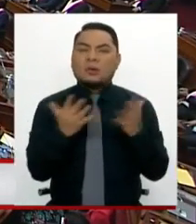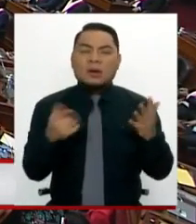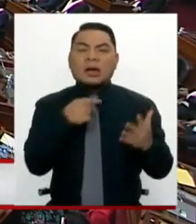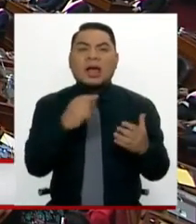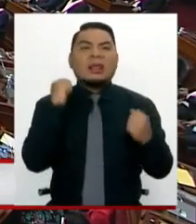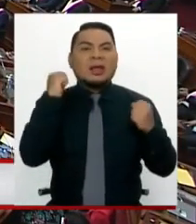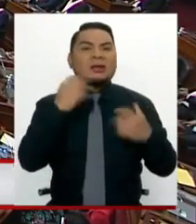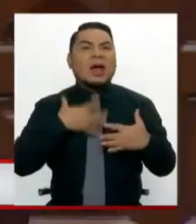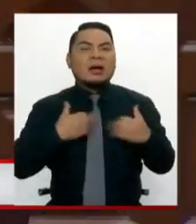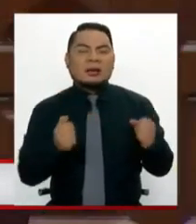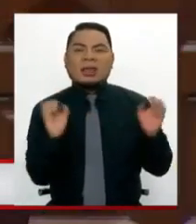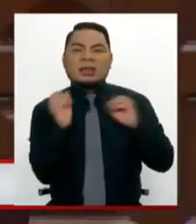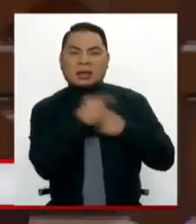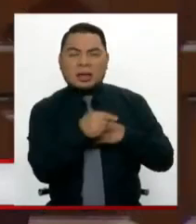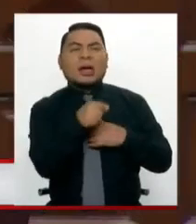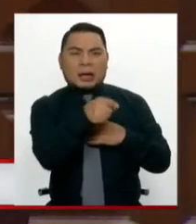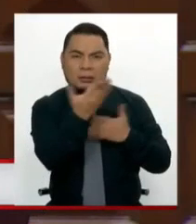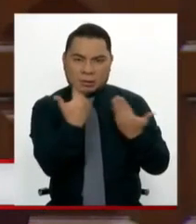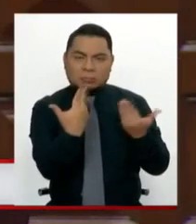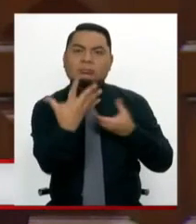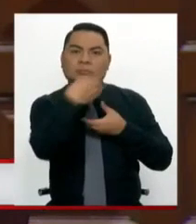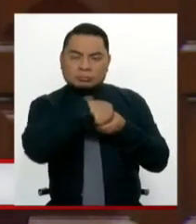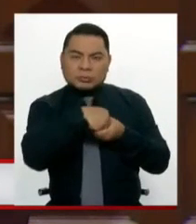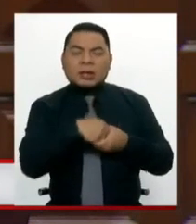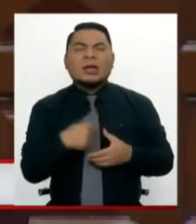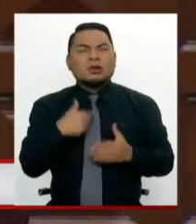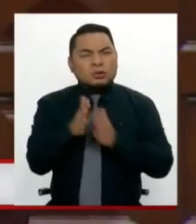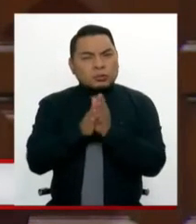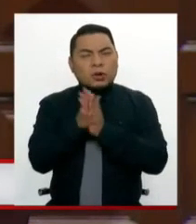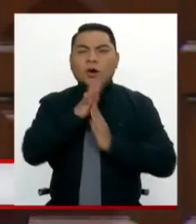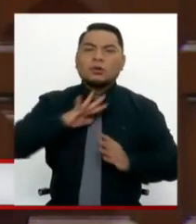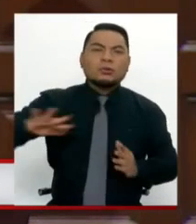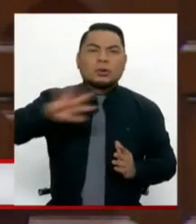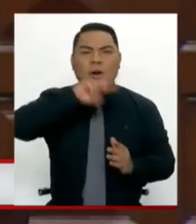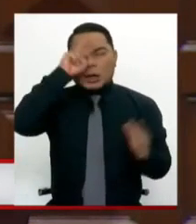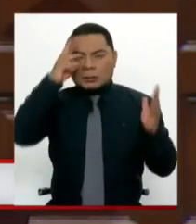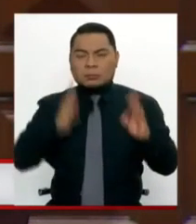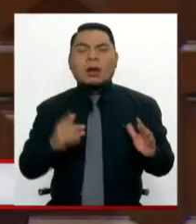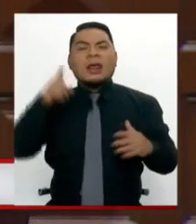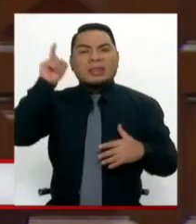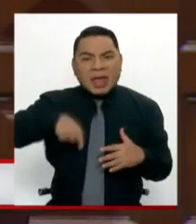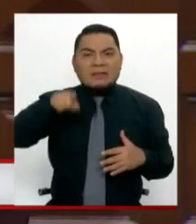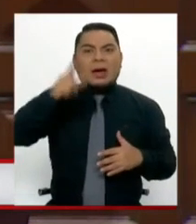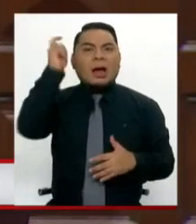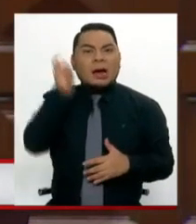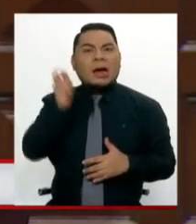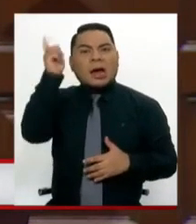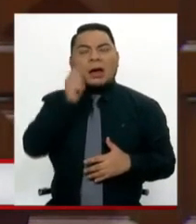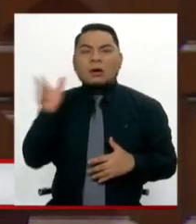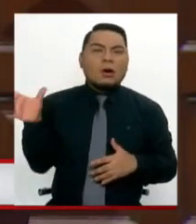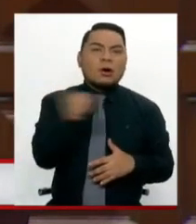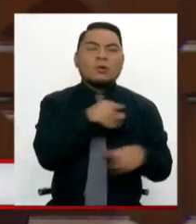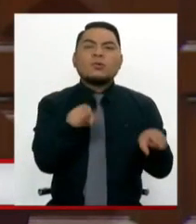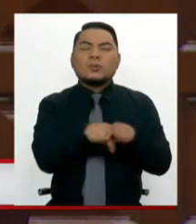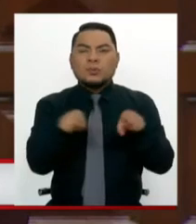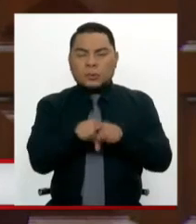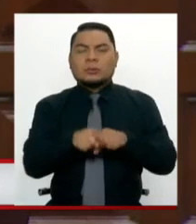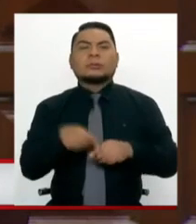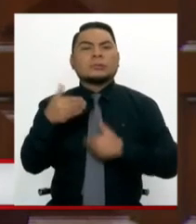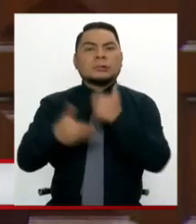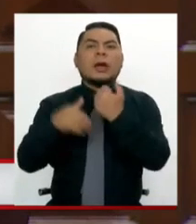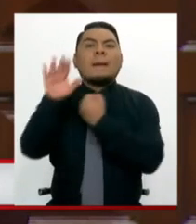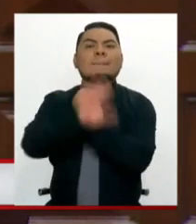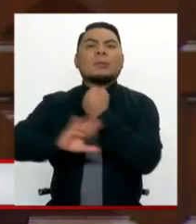tampoco tenían derecho a la salud. Aspiramos a que todos los peruanos puedan gozar de una pensión universal con primer piso